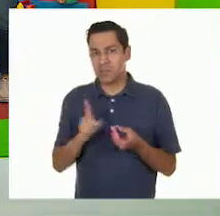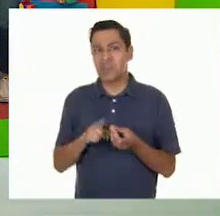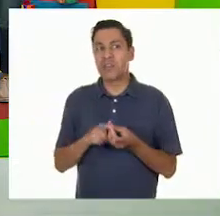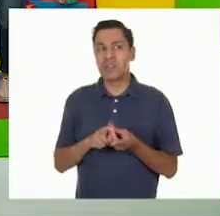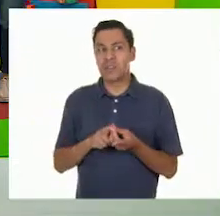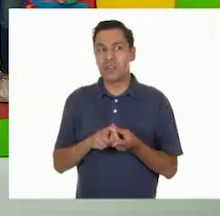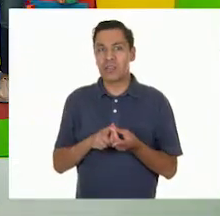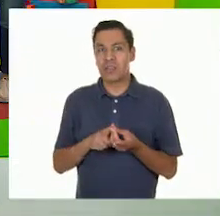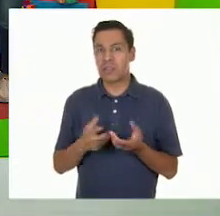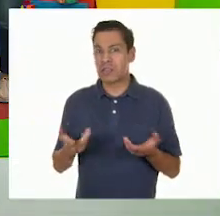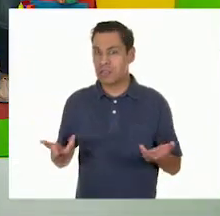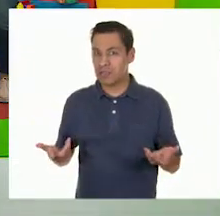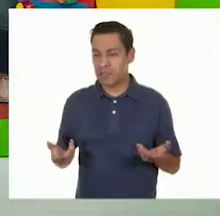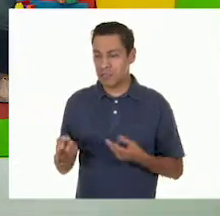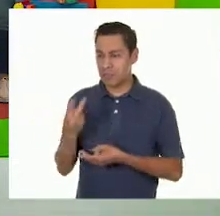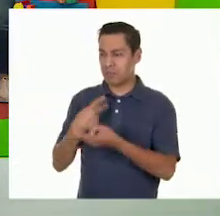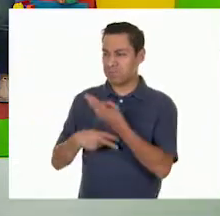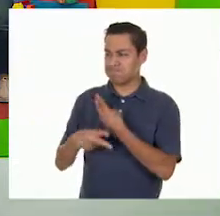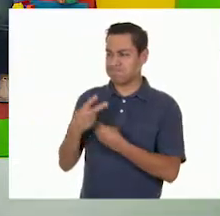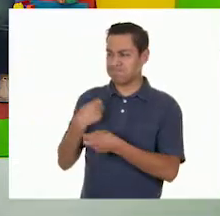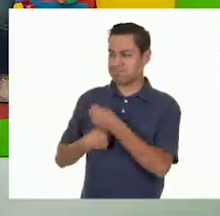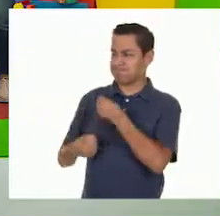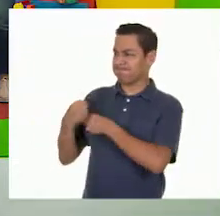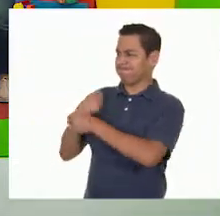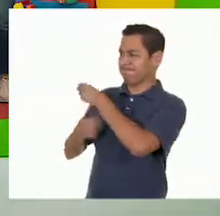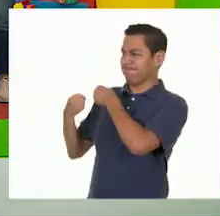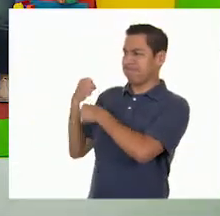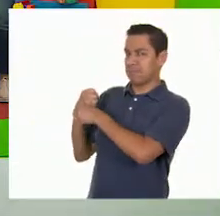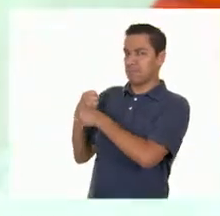el origen del mar